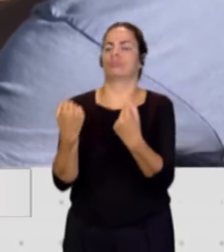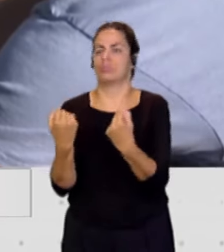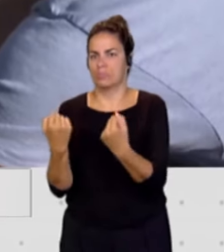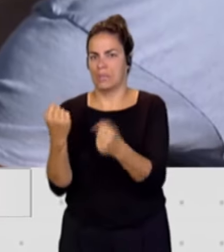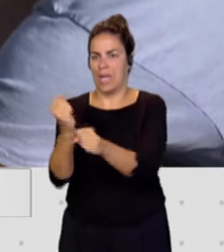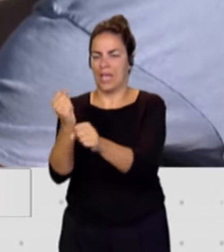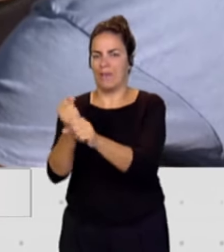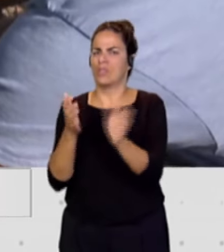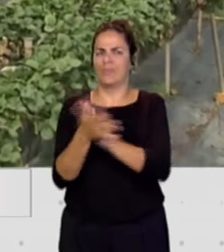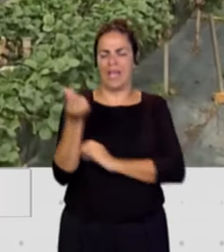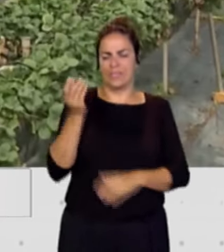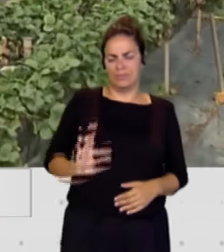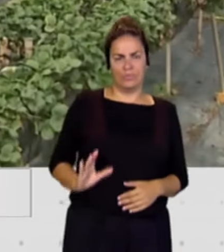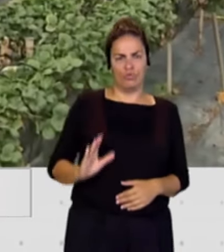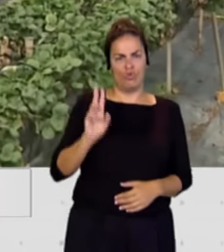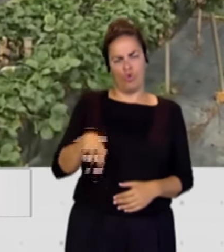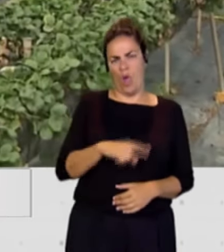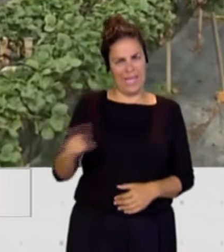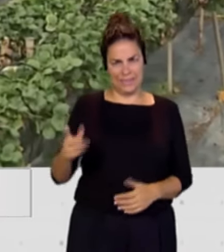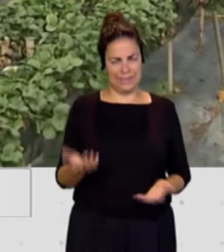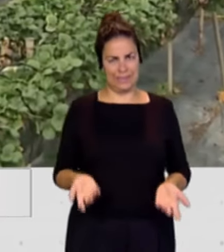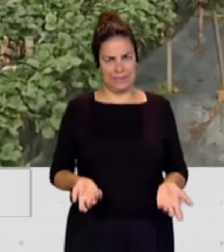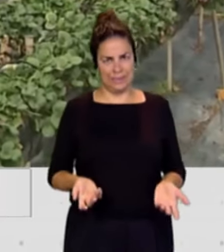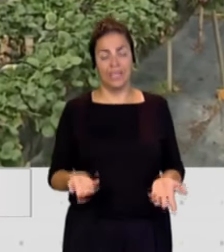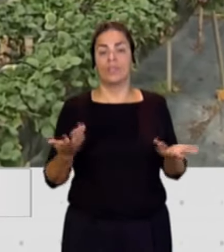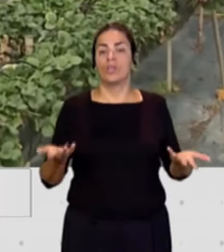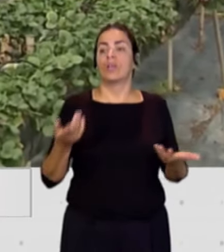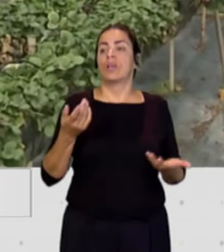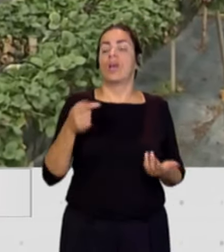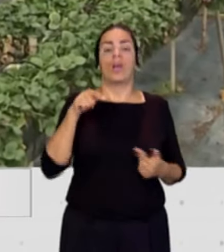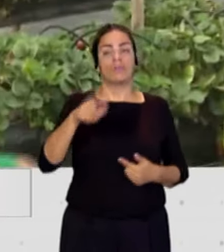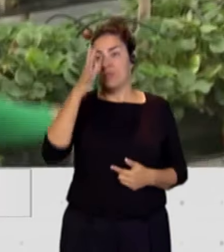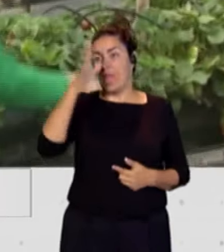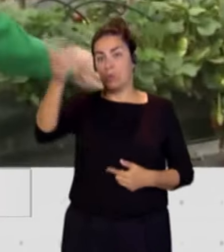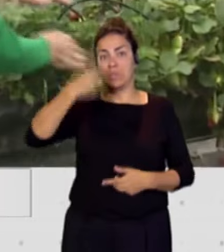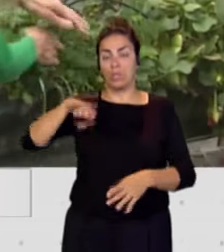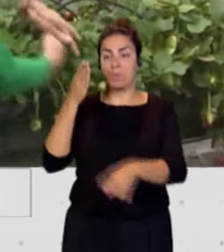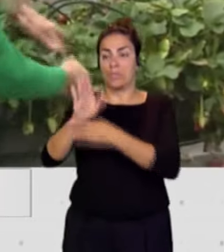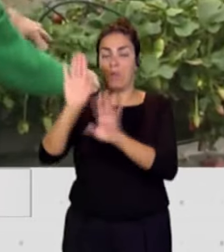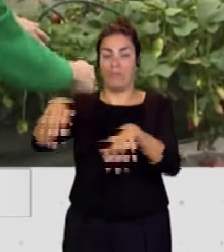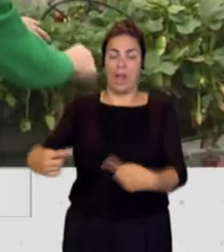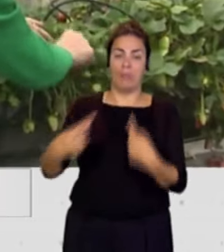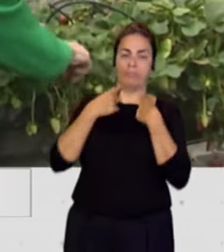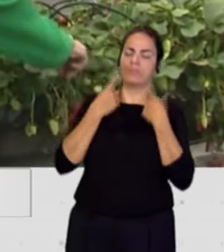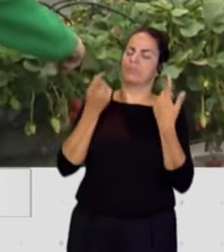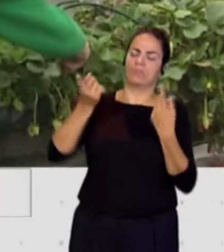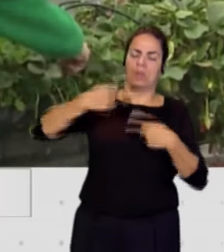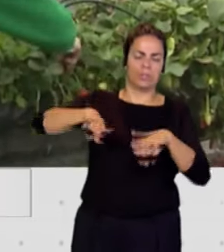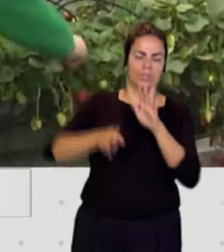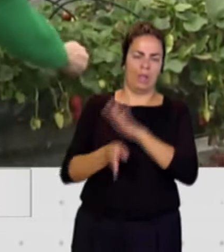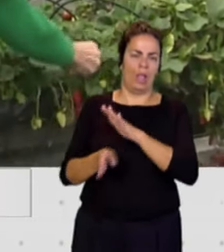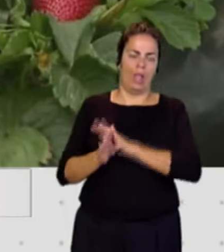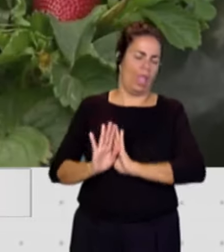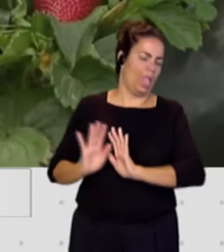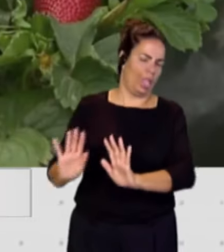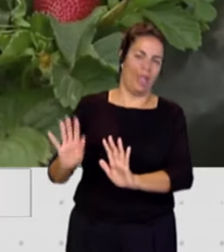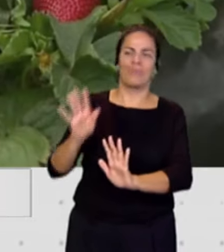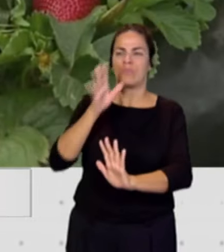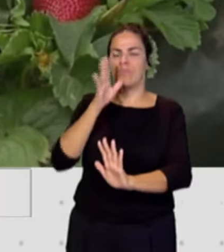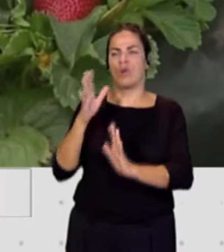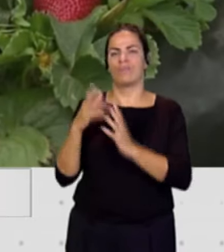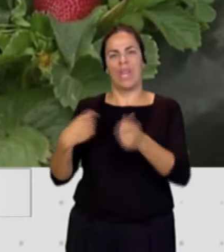salario no es no es ahorro eh la perdimos y no quisimos seguir con esa denuncia para no dilatar la negociación de